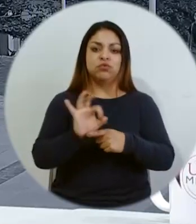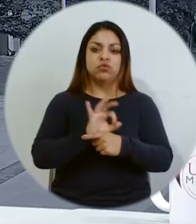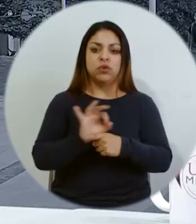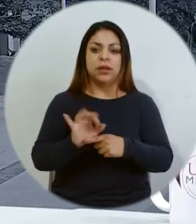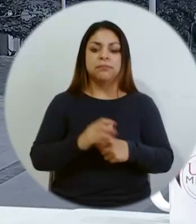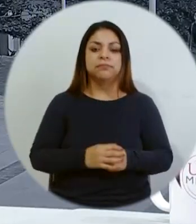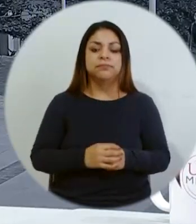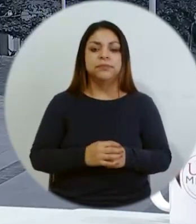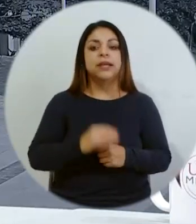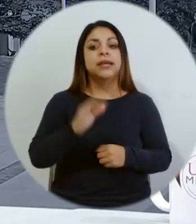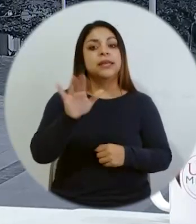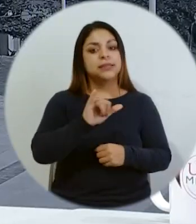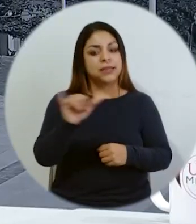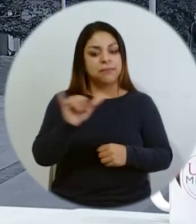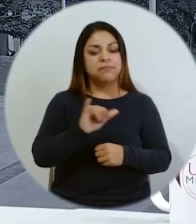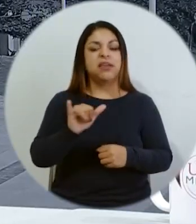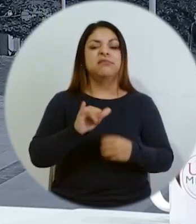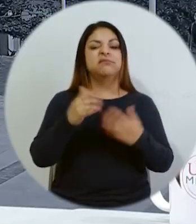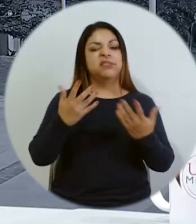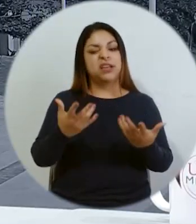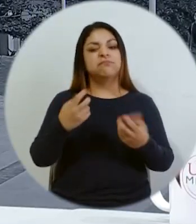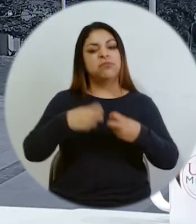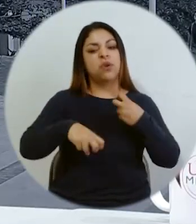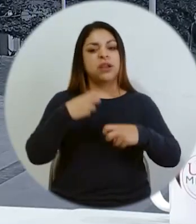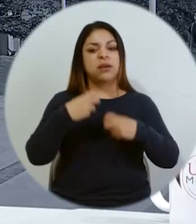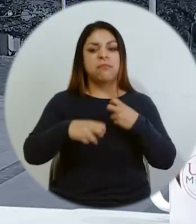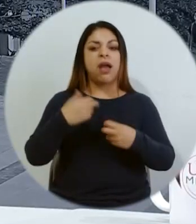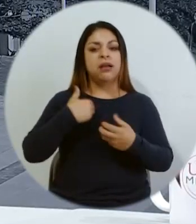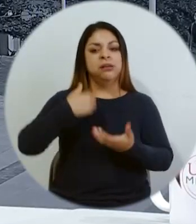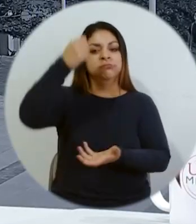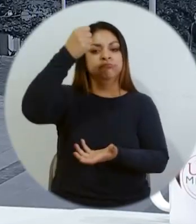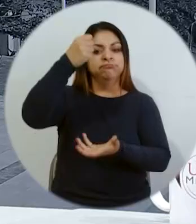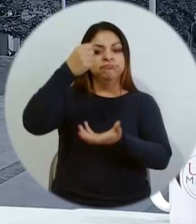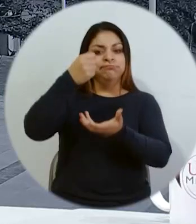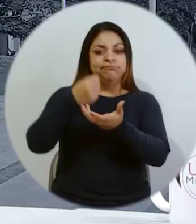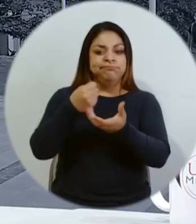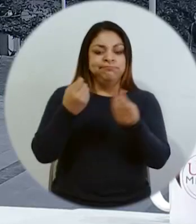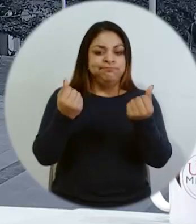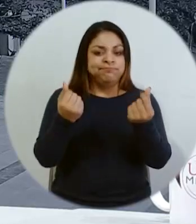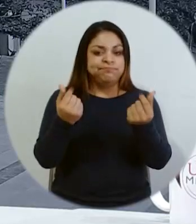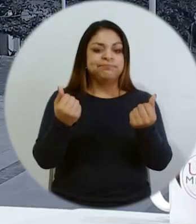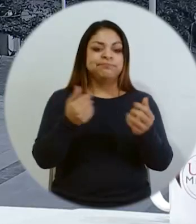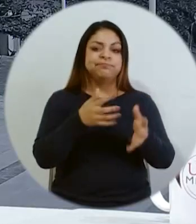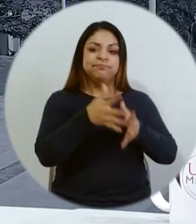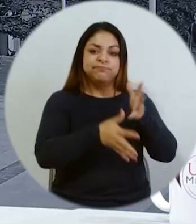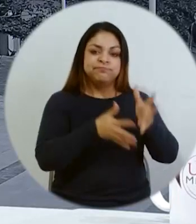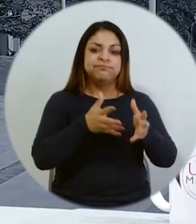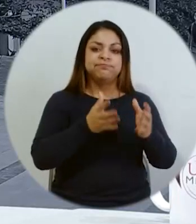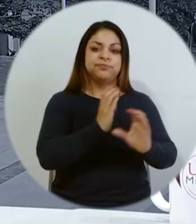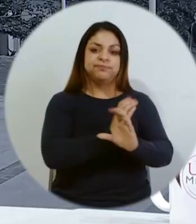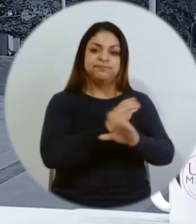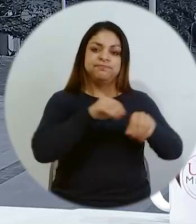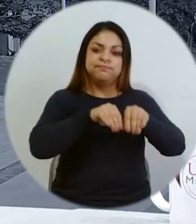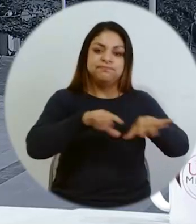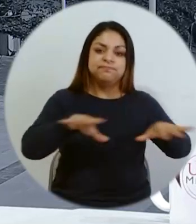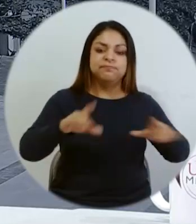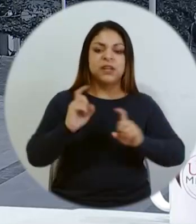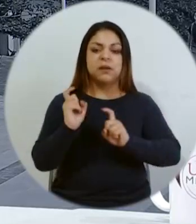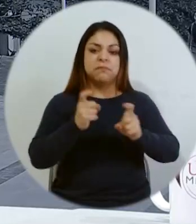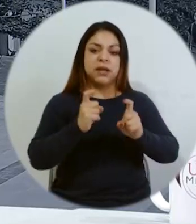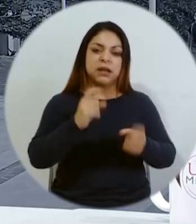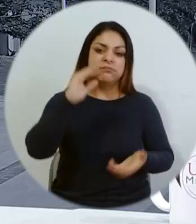eso se suma que se ha venido también recortando la inversión social. Se han reducido los cupos en red de cuidado, se han reducido las becas, se ha venido